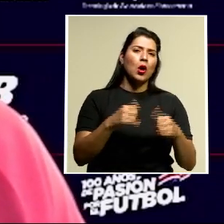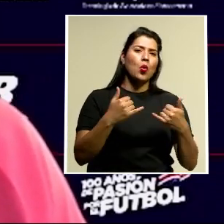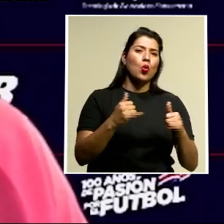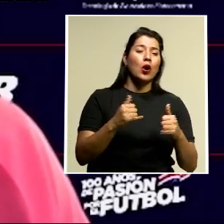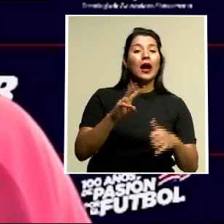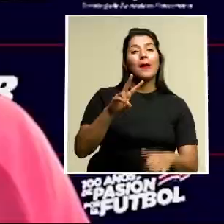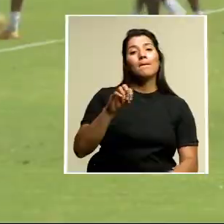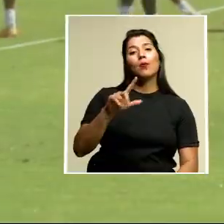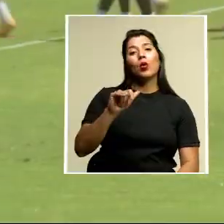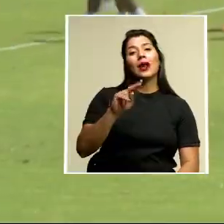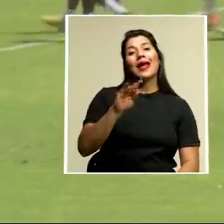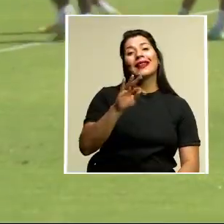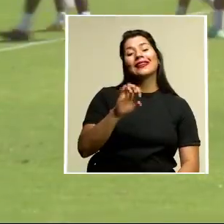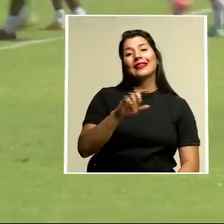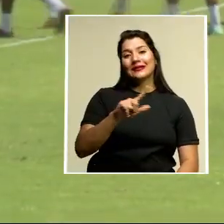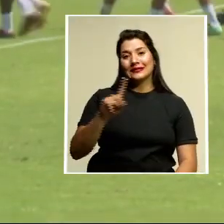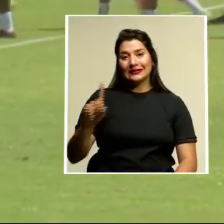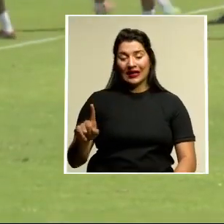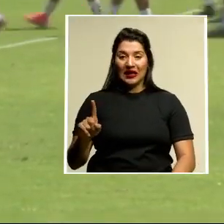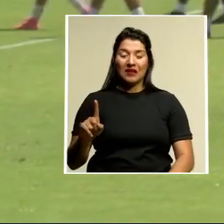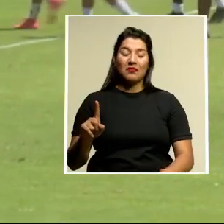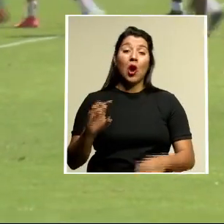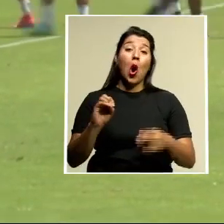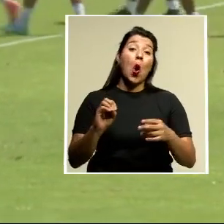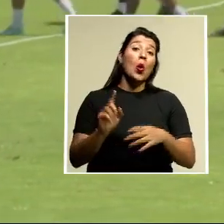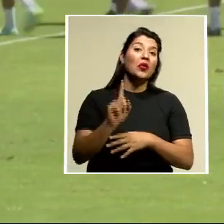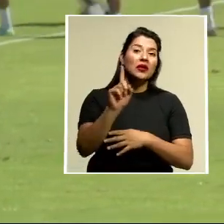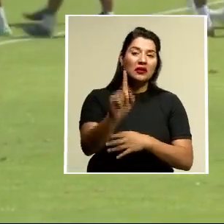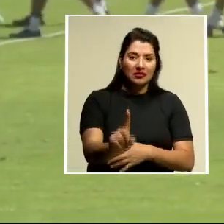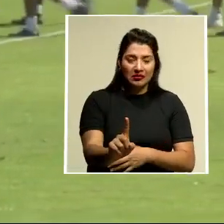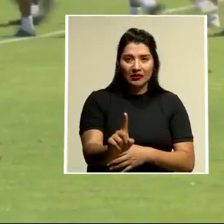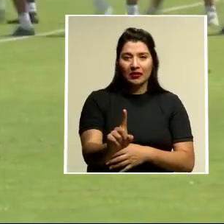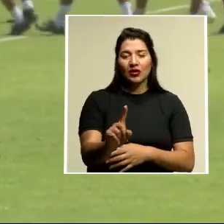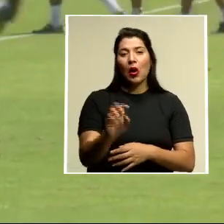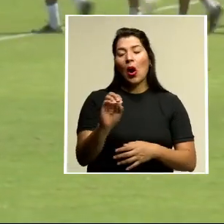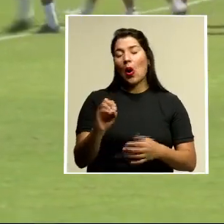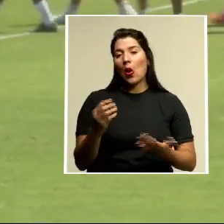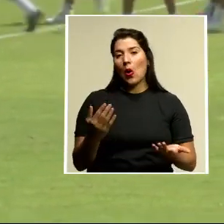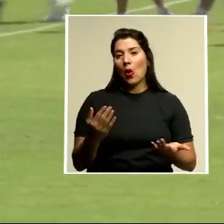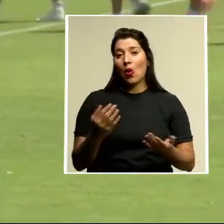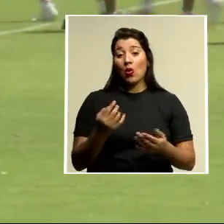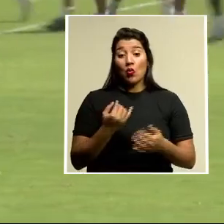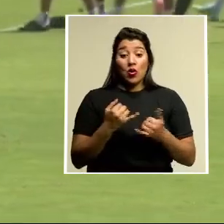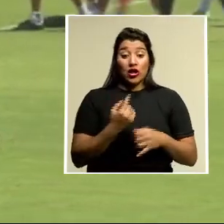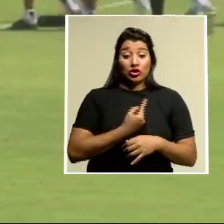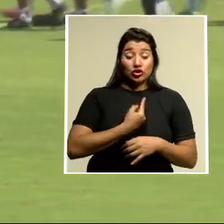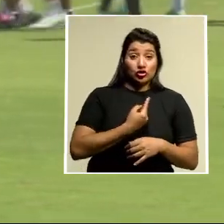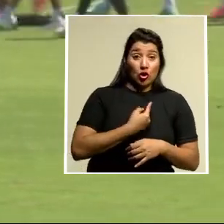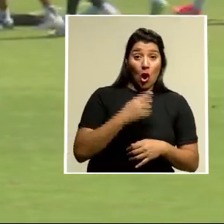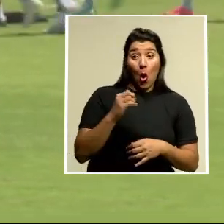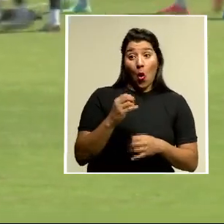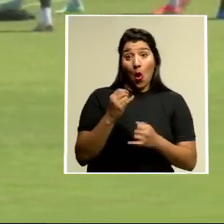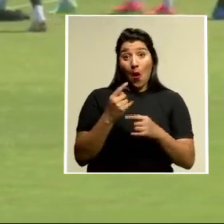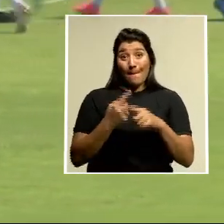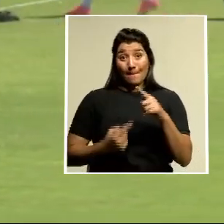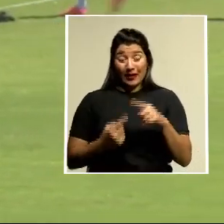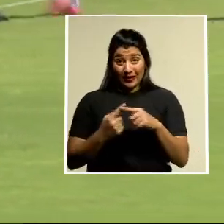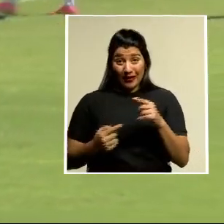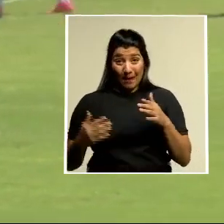trabajar es en esas transiciones ataque-defensa, en cómo nosotros tenemos que responder para hacer